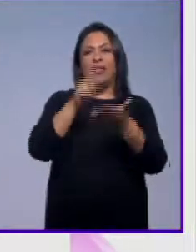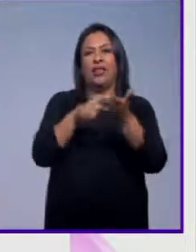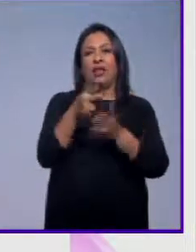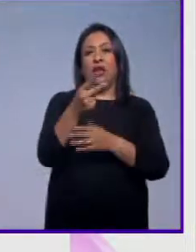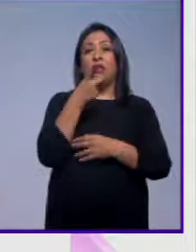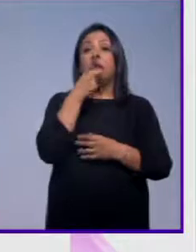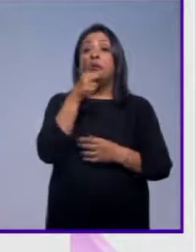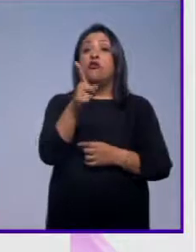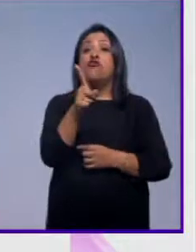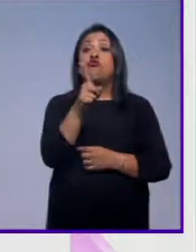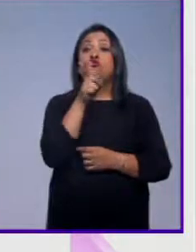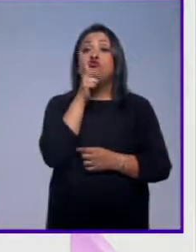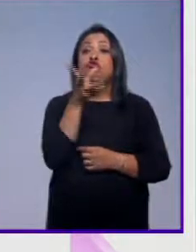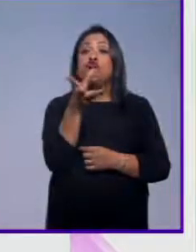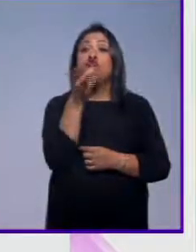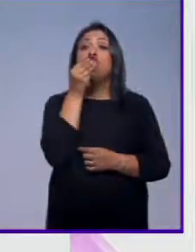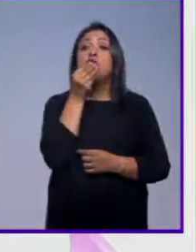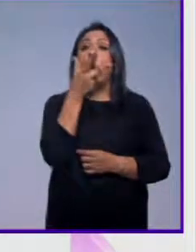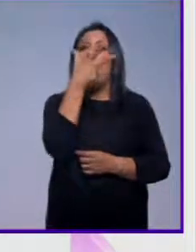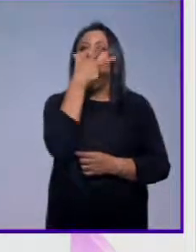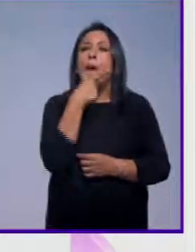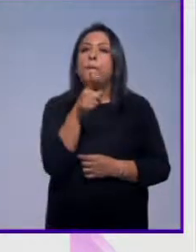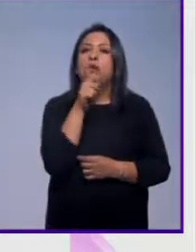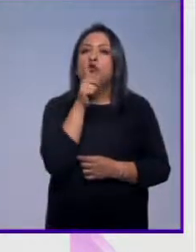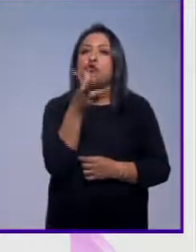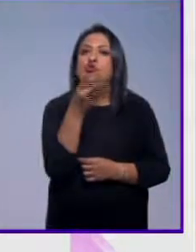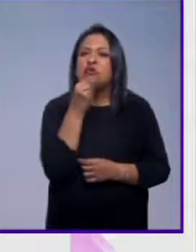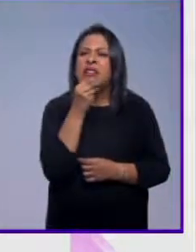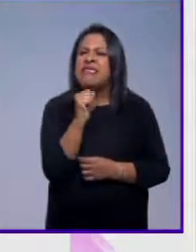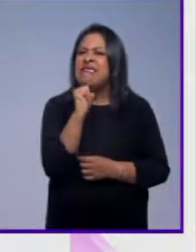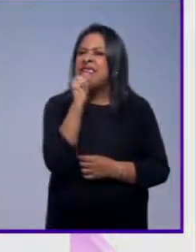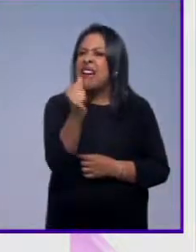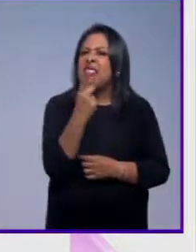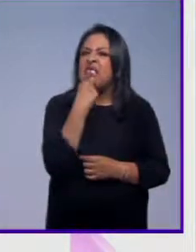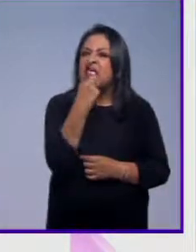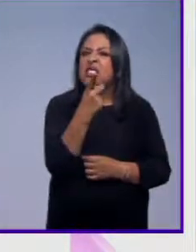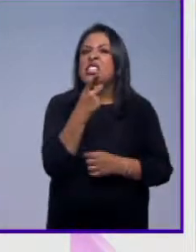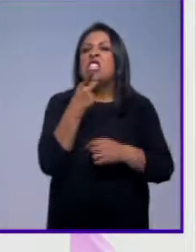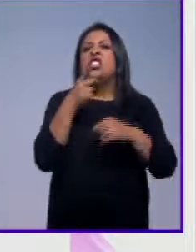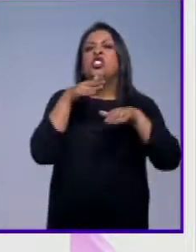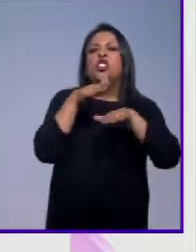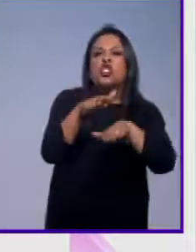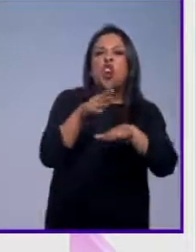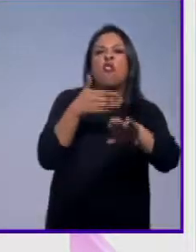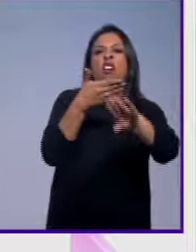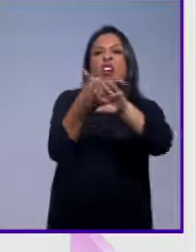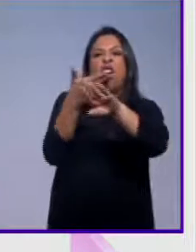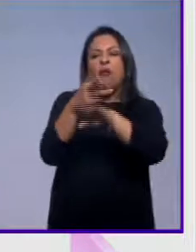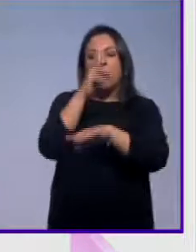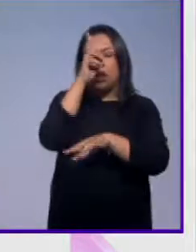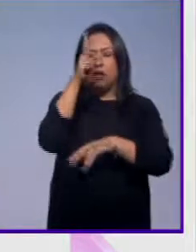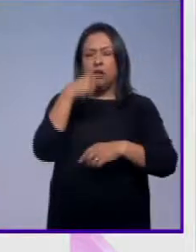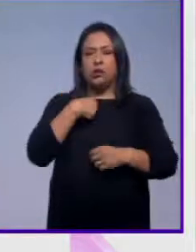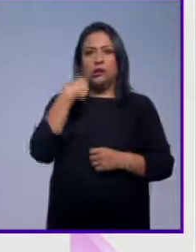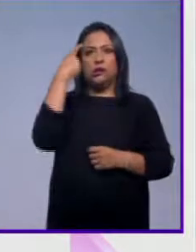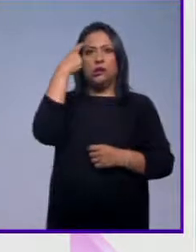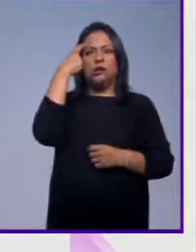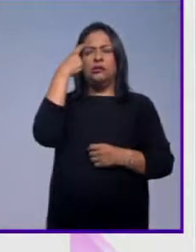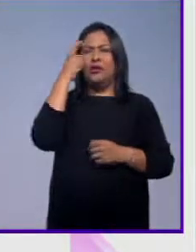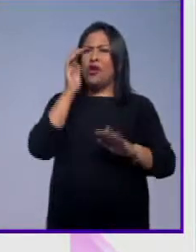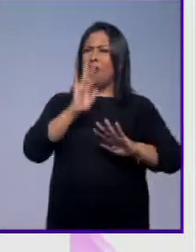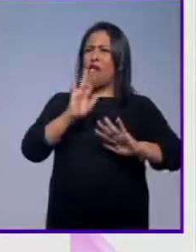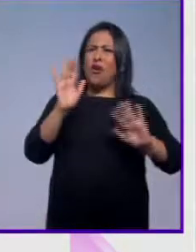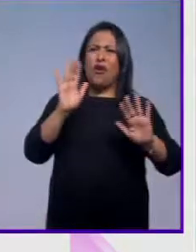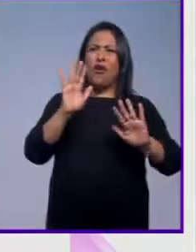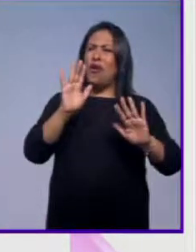los grammys que se callen la boca los hombres no tienen nada que decir sobre la violencia contra las mujeres y de pronto de que pensando al contrario